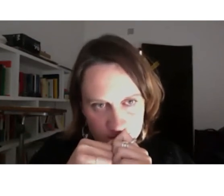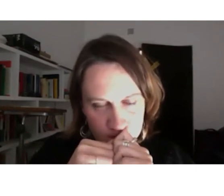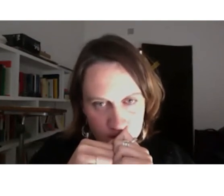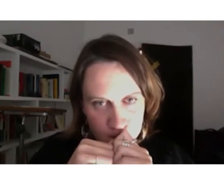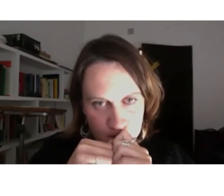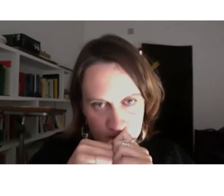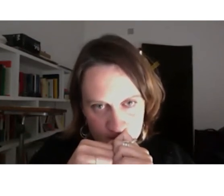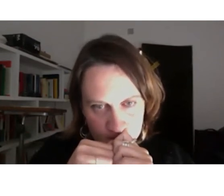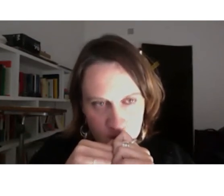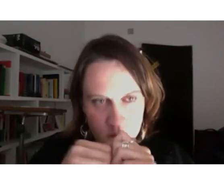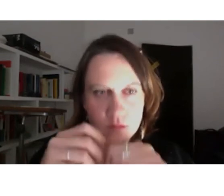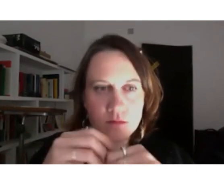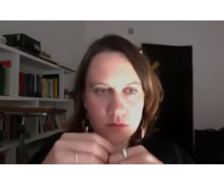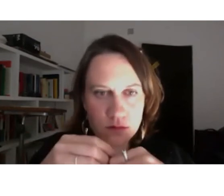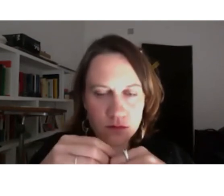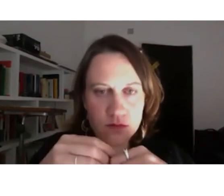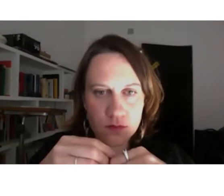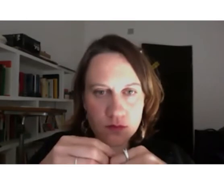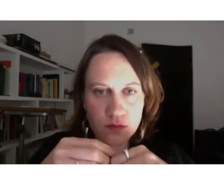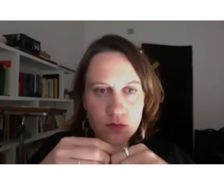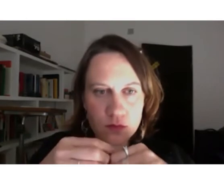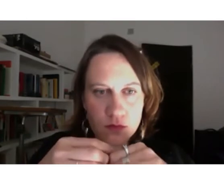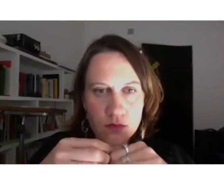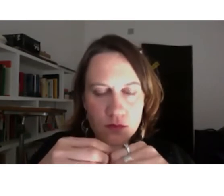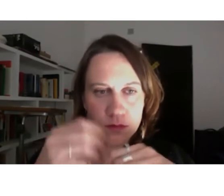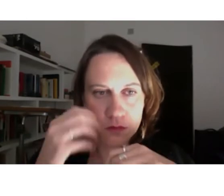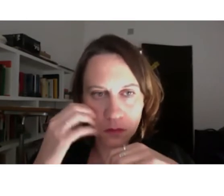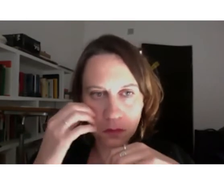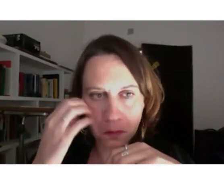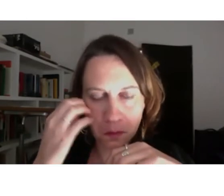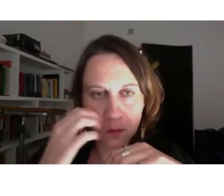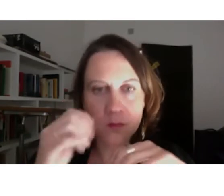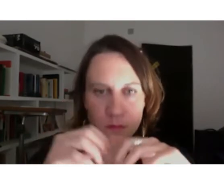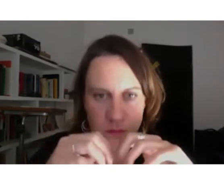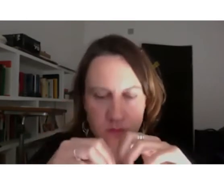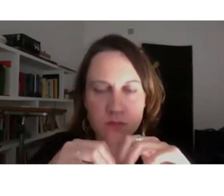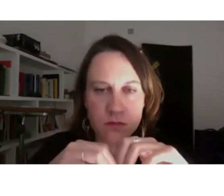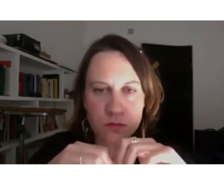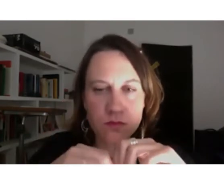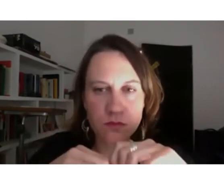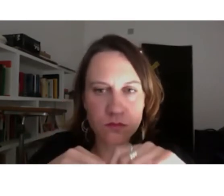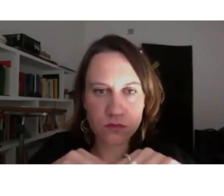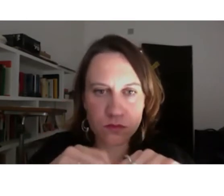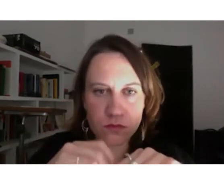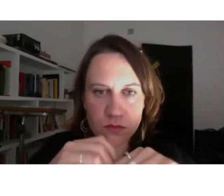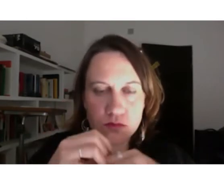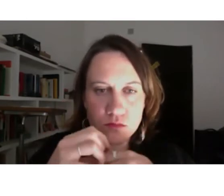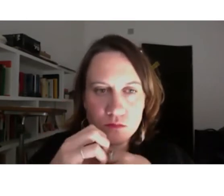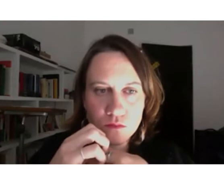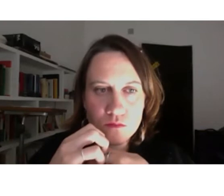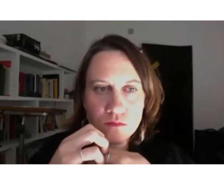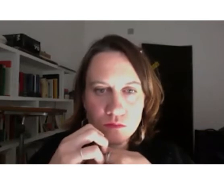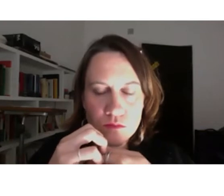justamente esperar que este Estado, el Estado, este sistema de justicia, que sabemos que está